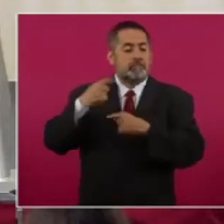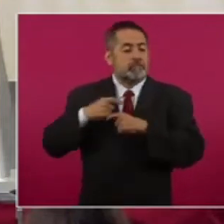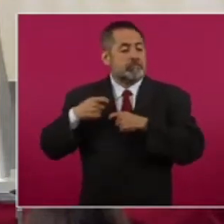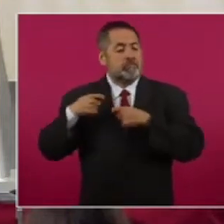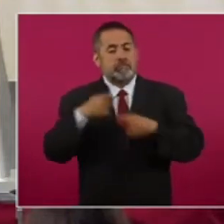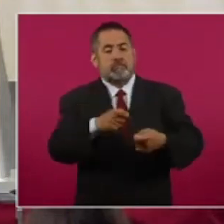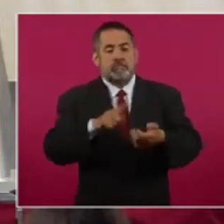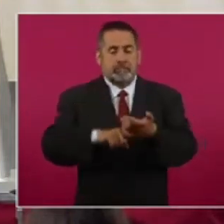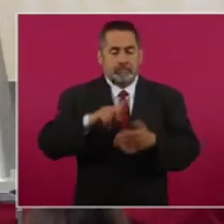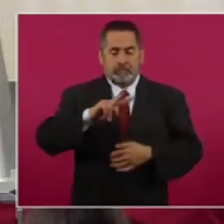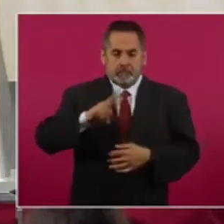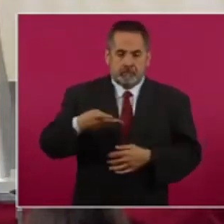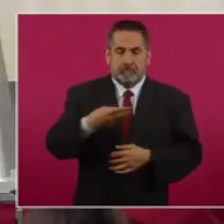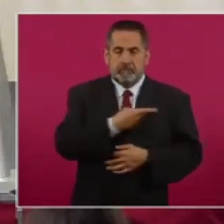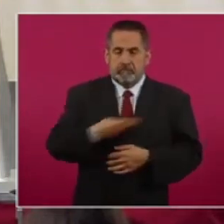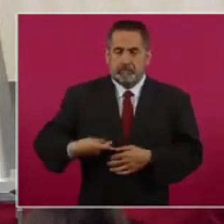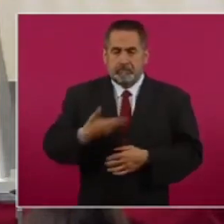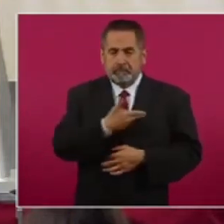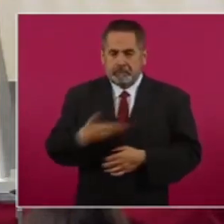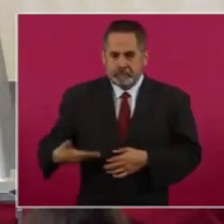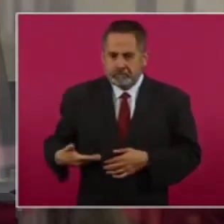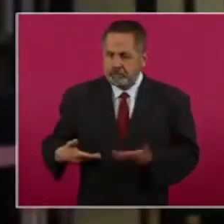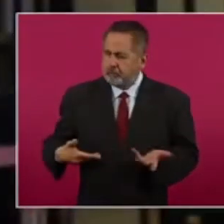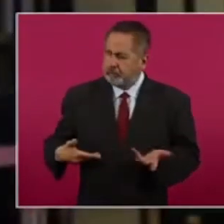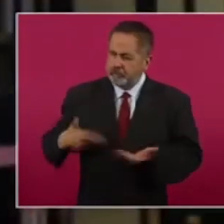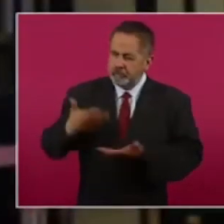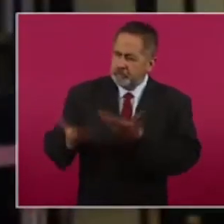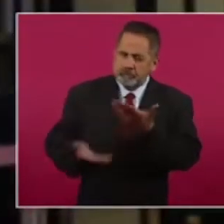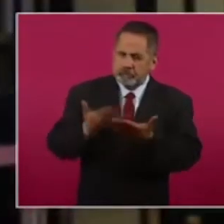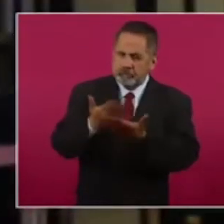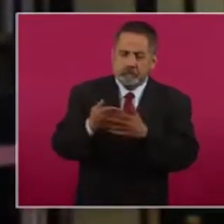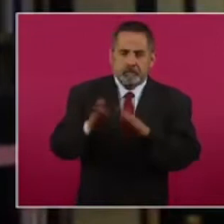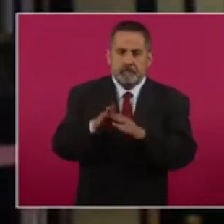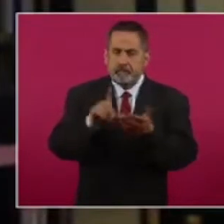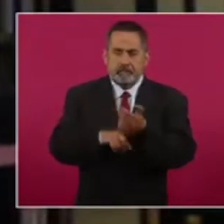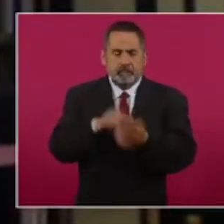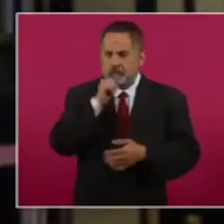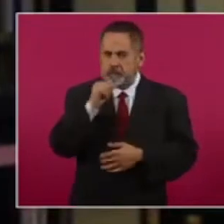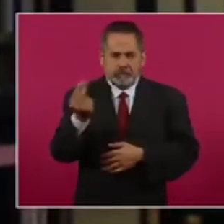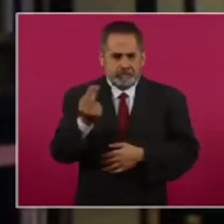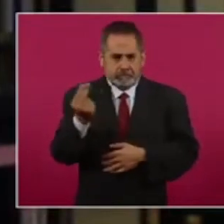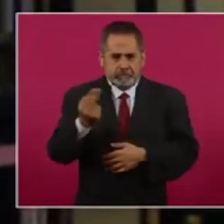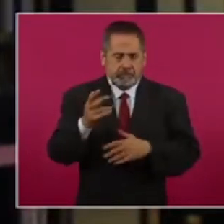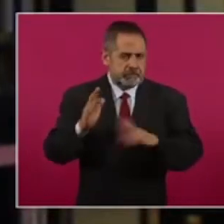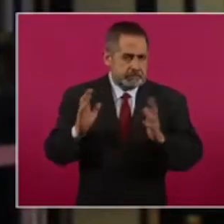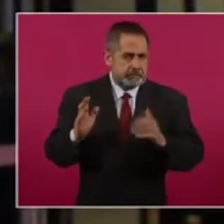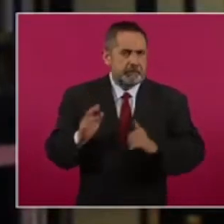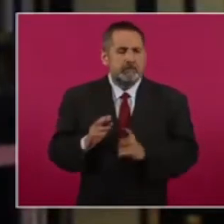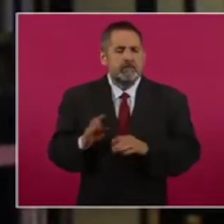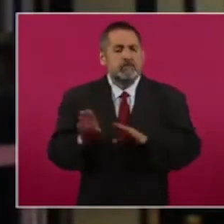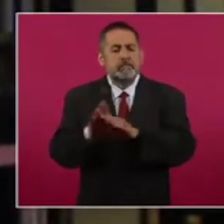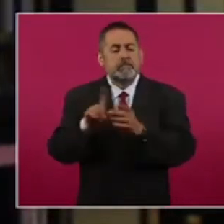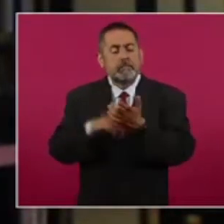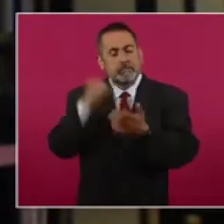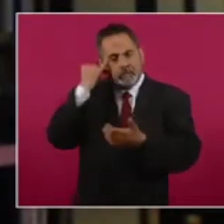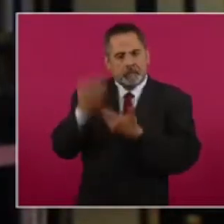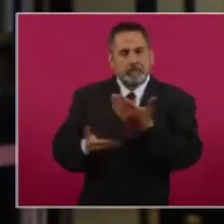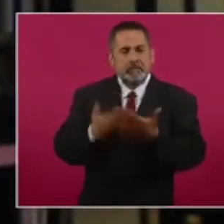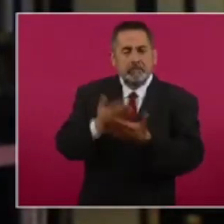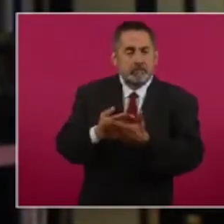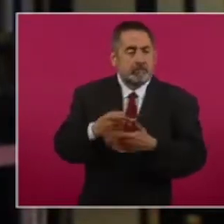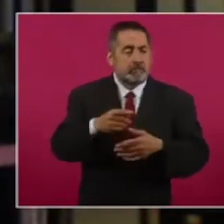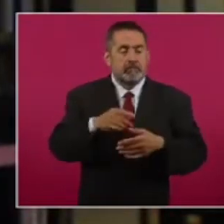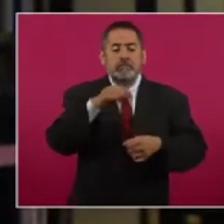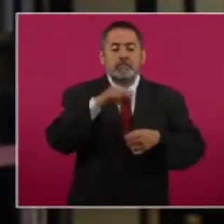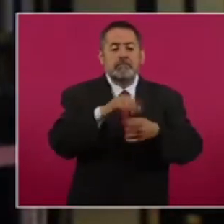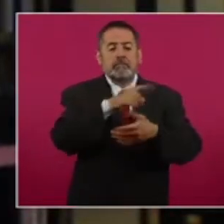del vicepresidente, una propuesta que es innecesaria, Además, proponen la anulación de las